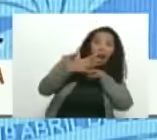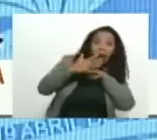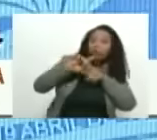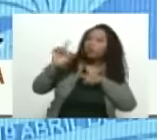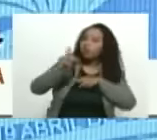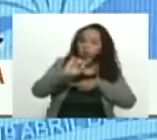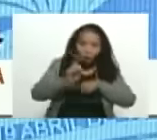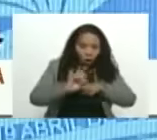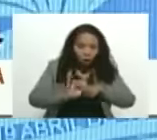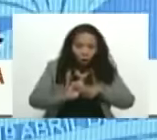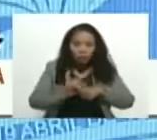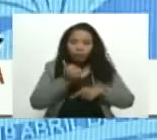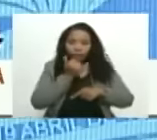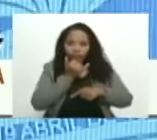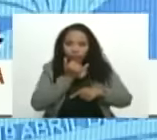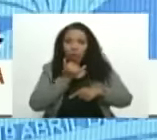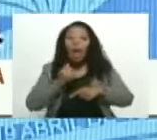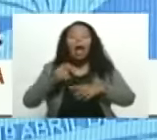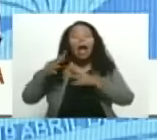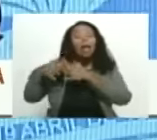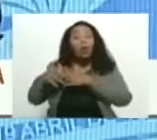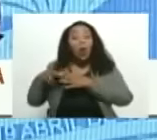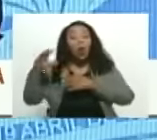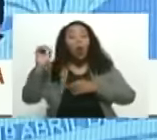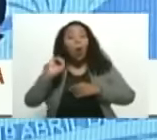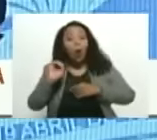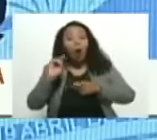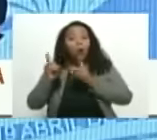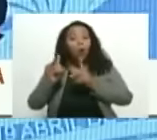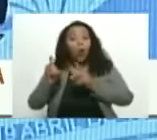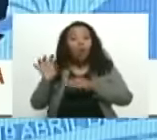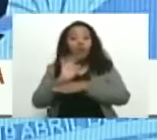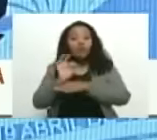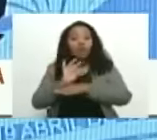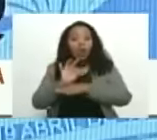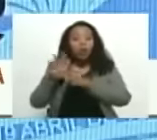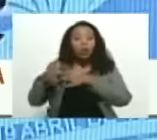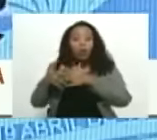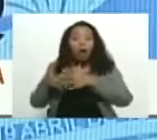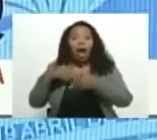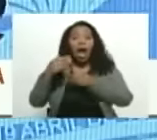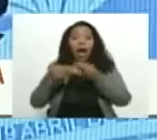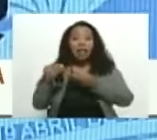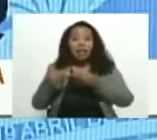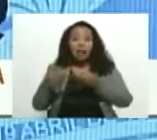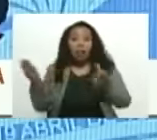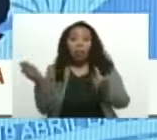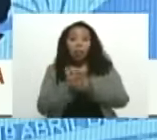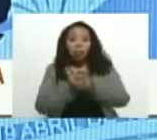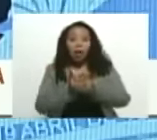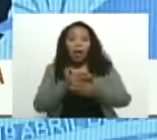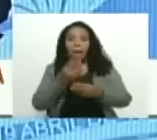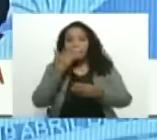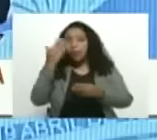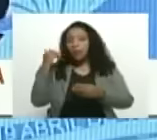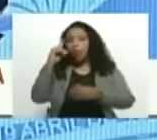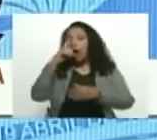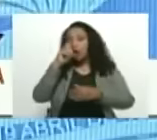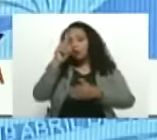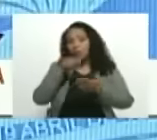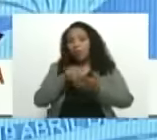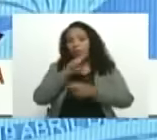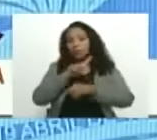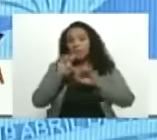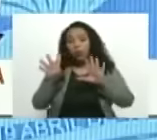que Estados Unidos o algunos funcionarios de Estados Unidos pudieran establecer un expediente idéntico al que hicieron en el año 19,